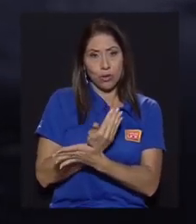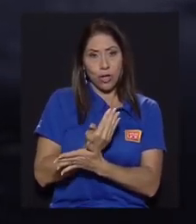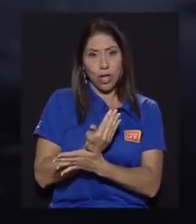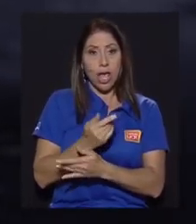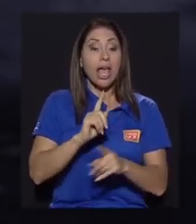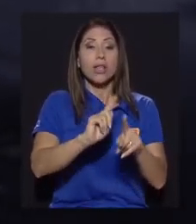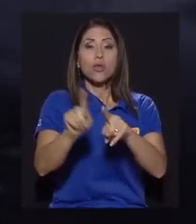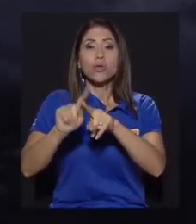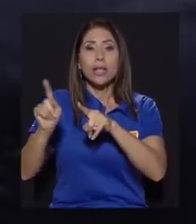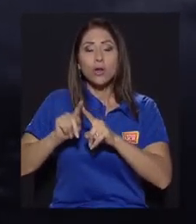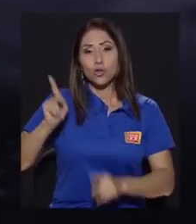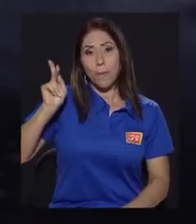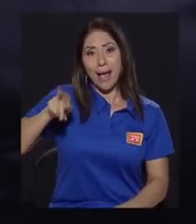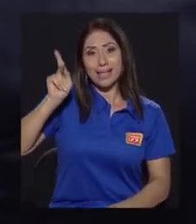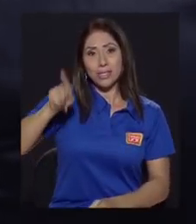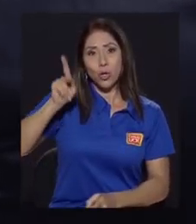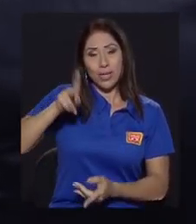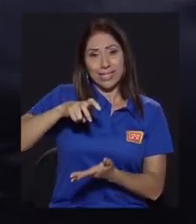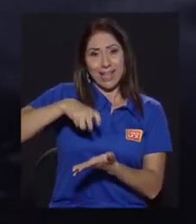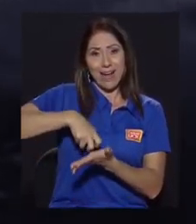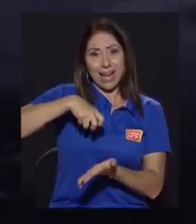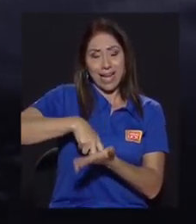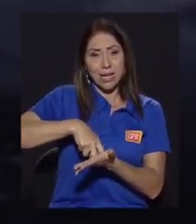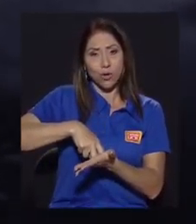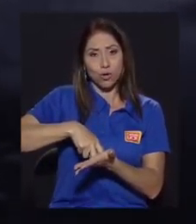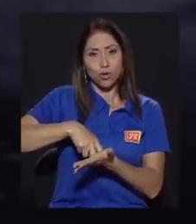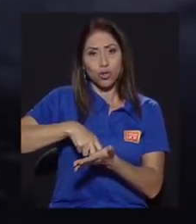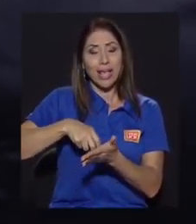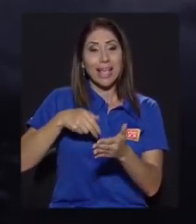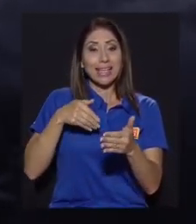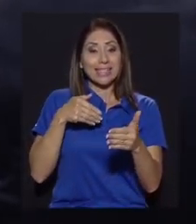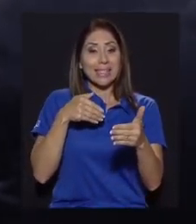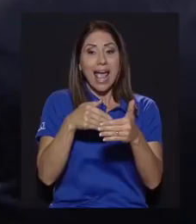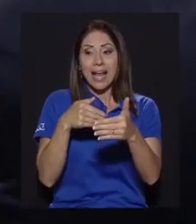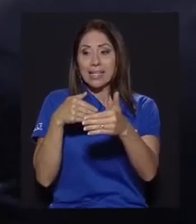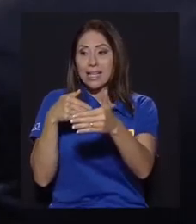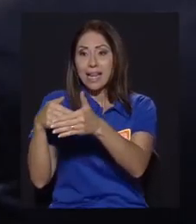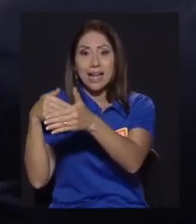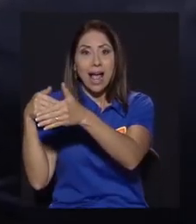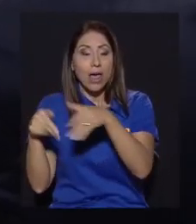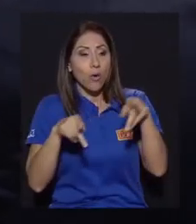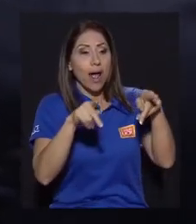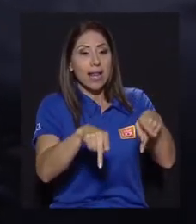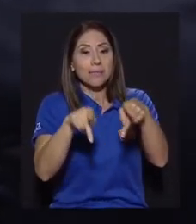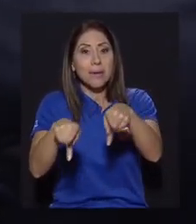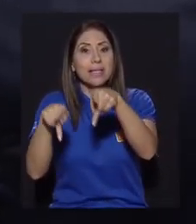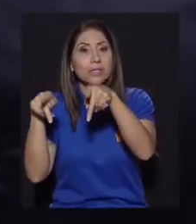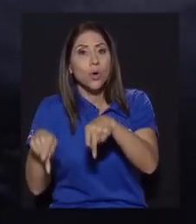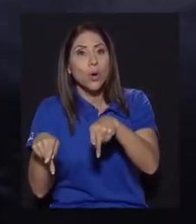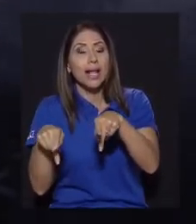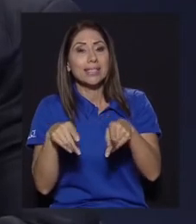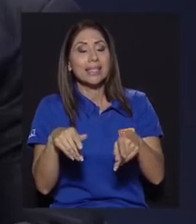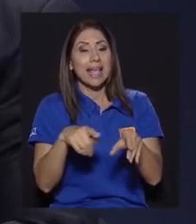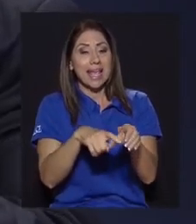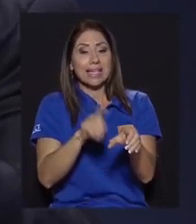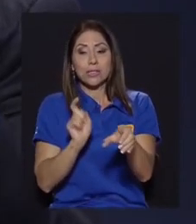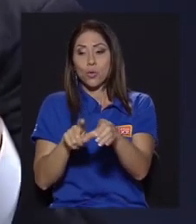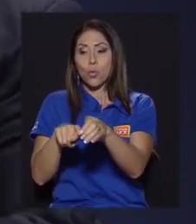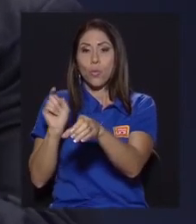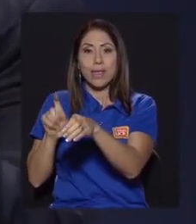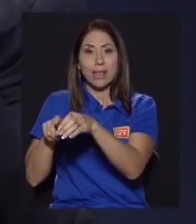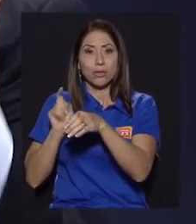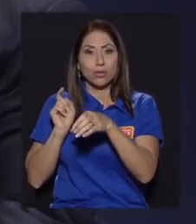pastores evangélicos se han acercado a los excluidos a los que no participan de los